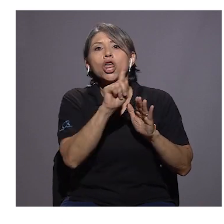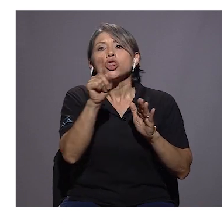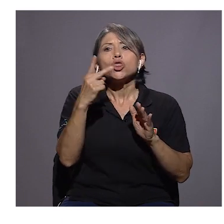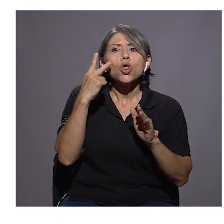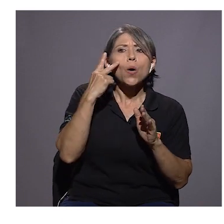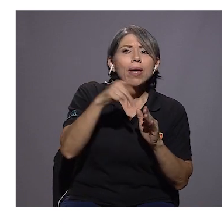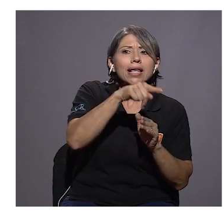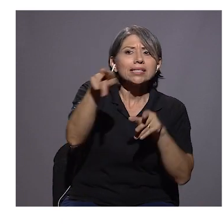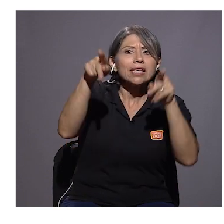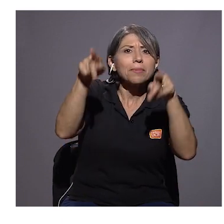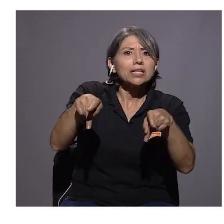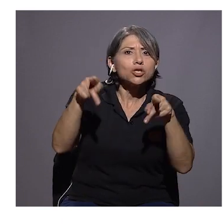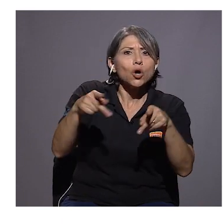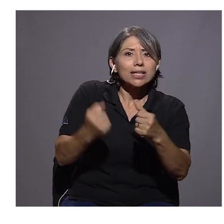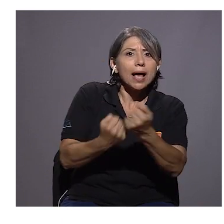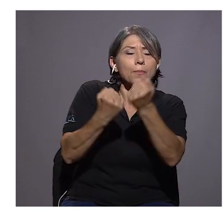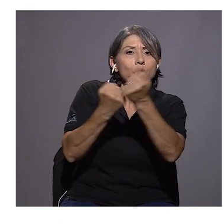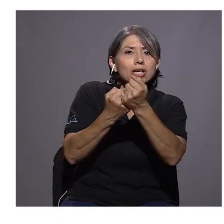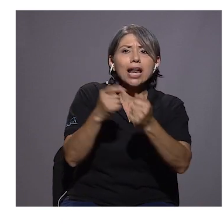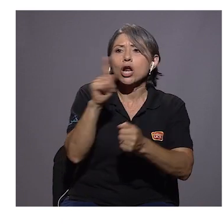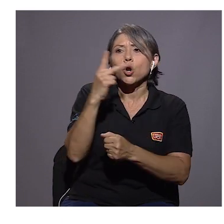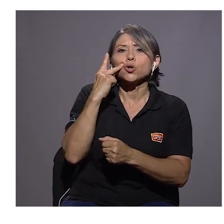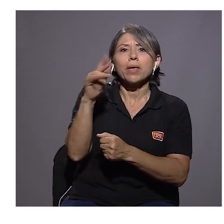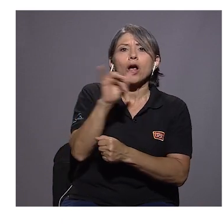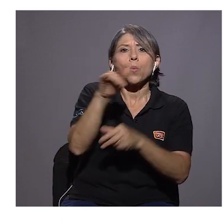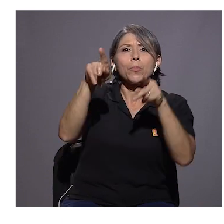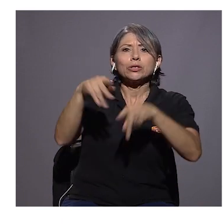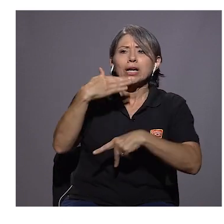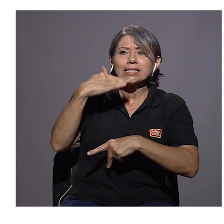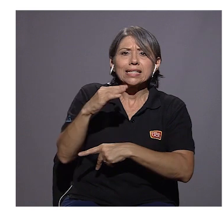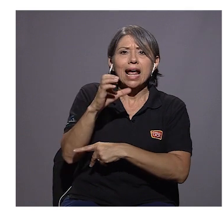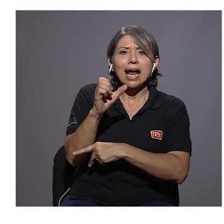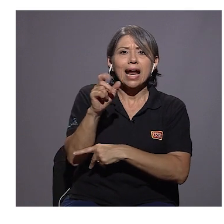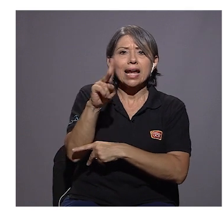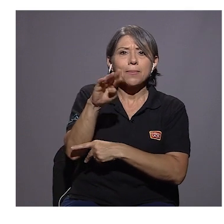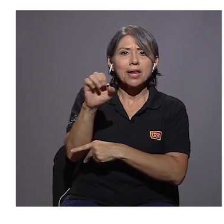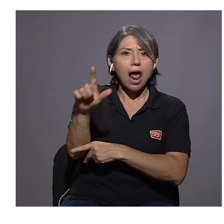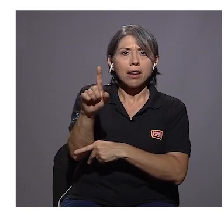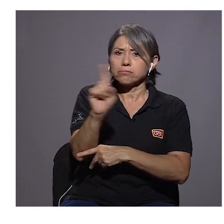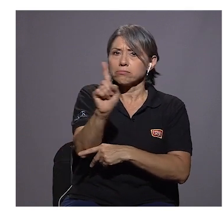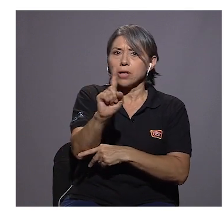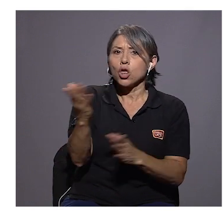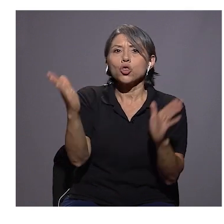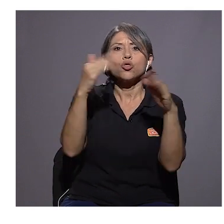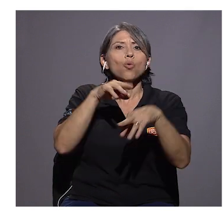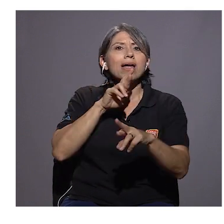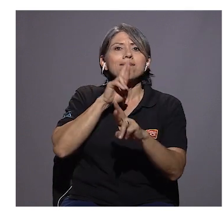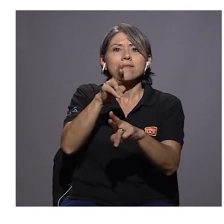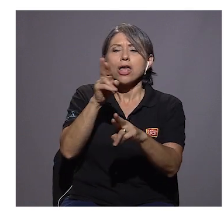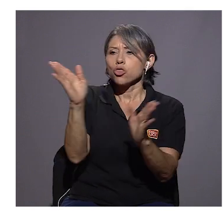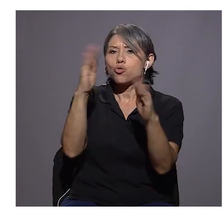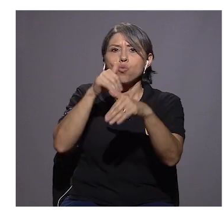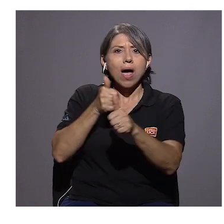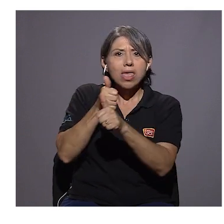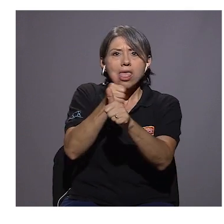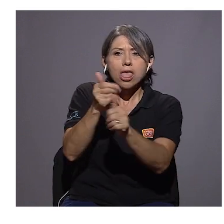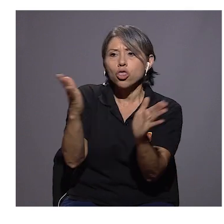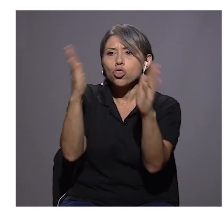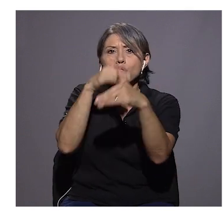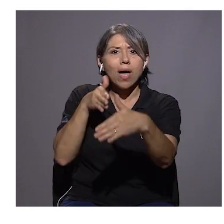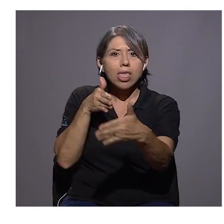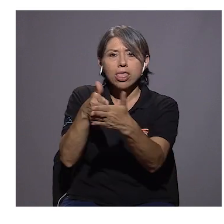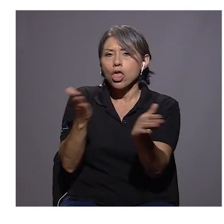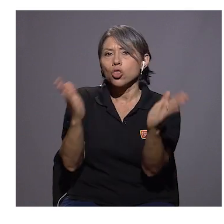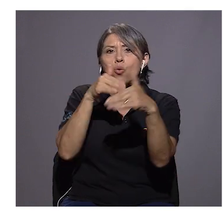la no criminalización de las personas que se han acercado a apoyar el movimiento de múltiples maneras y toma de acciones, que no existen represalias, persecuciones y